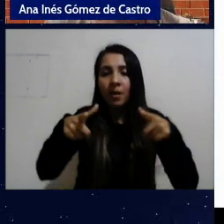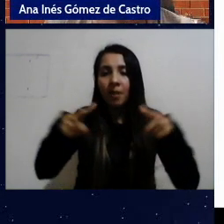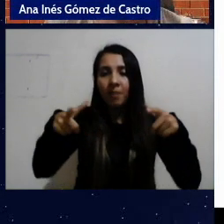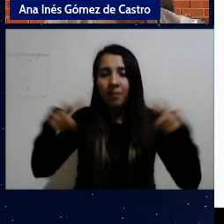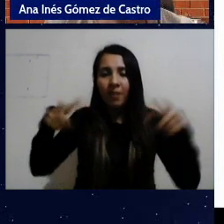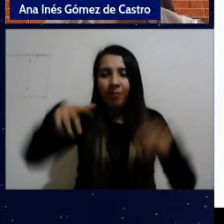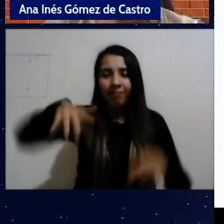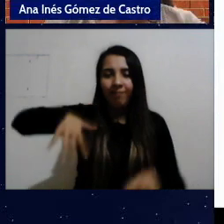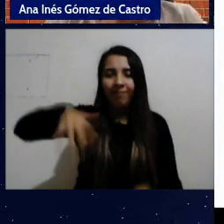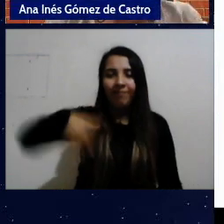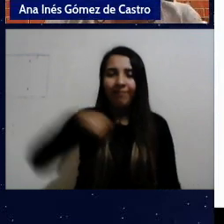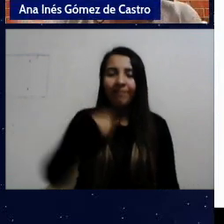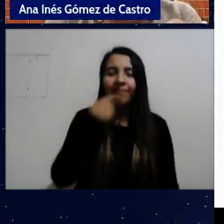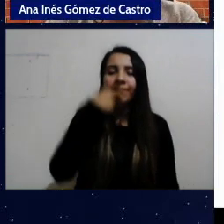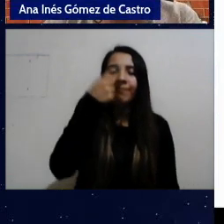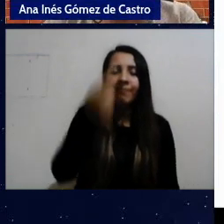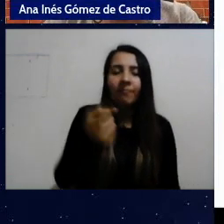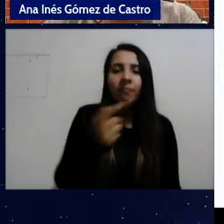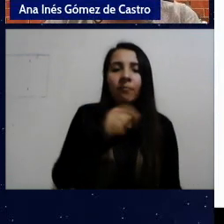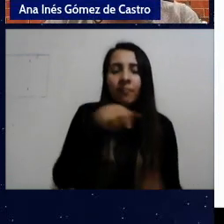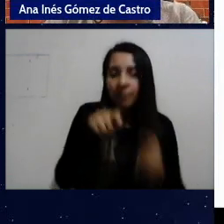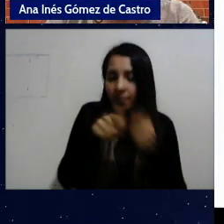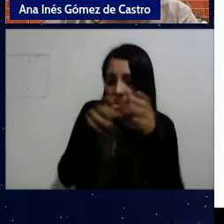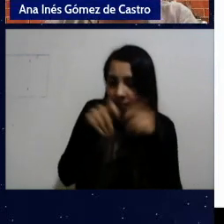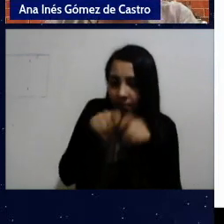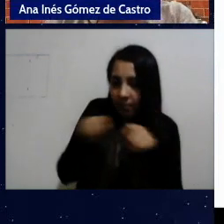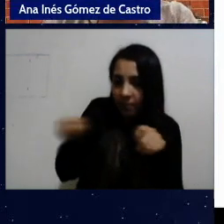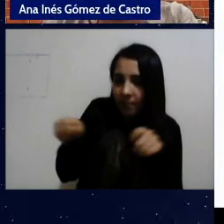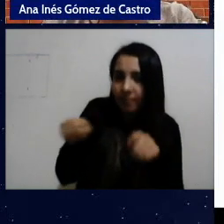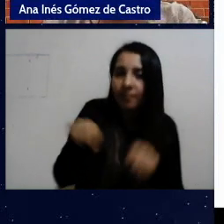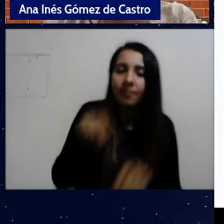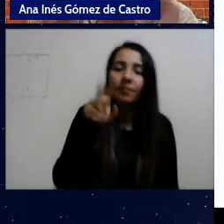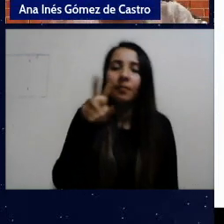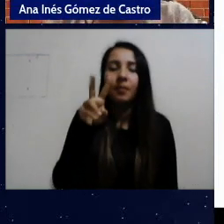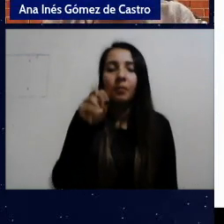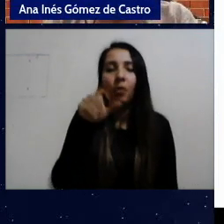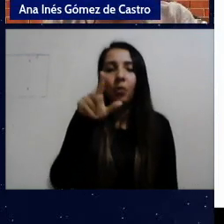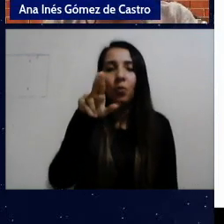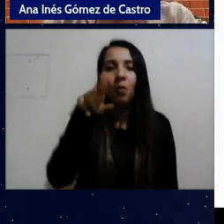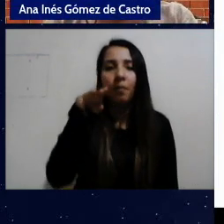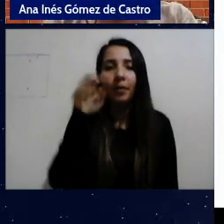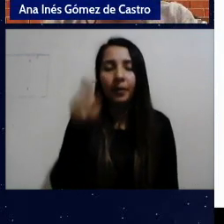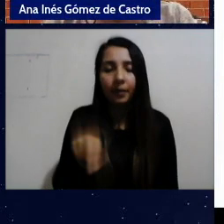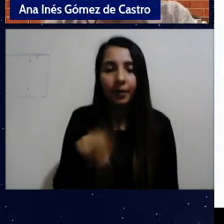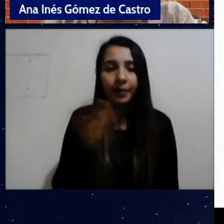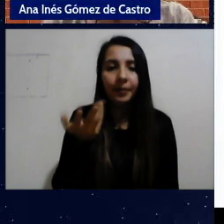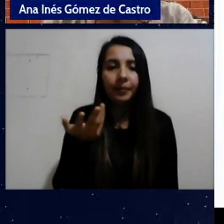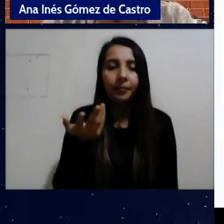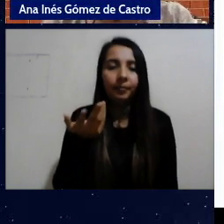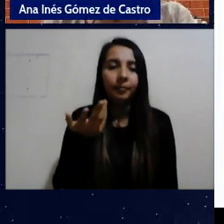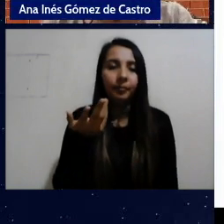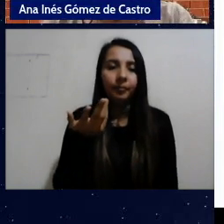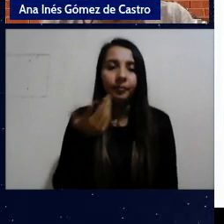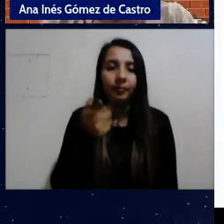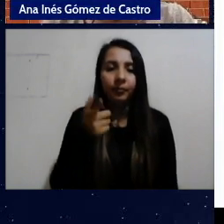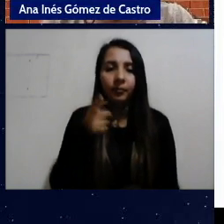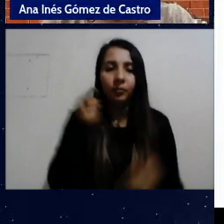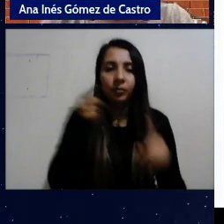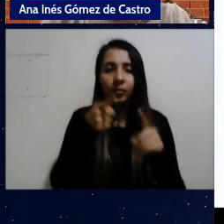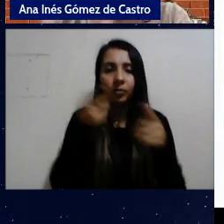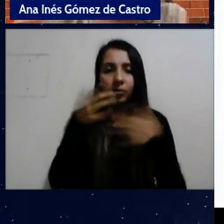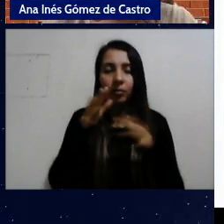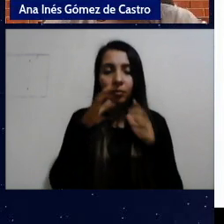onda que tiene que ver con los parámetros geométricos de la componente